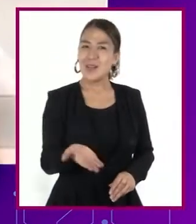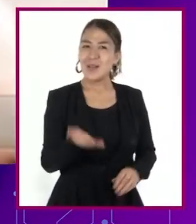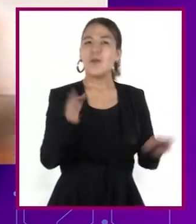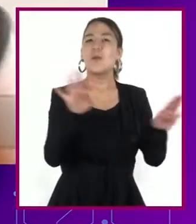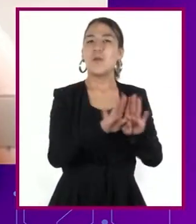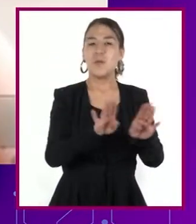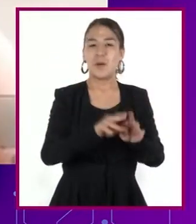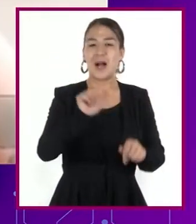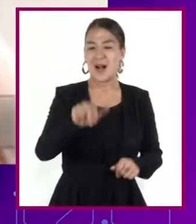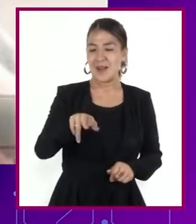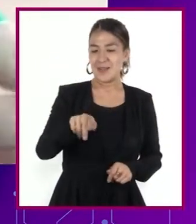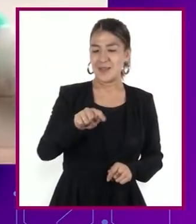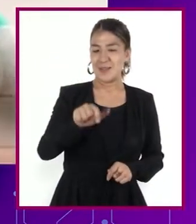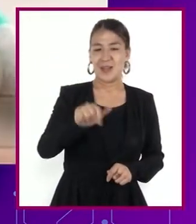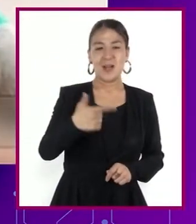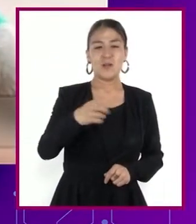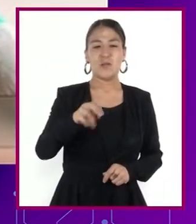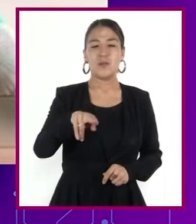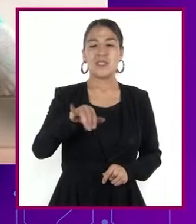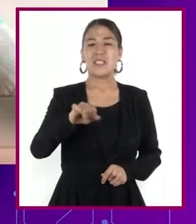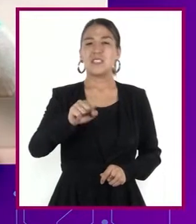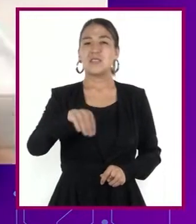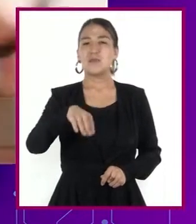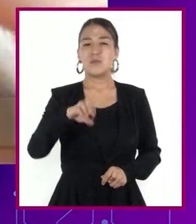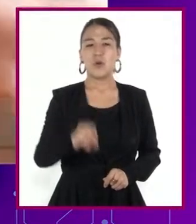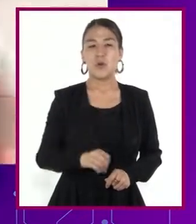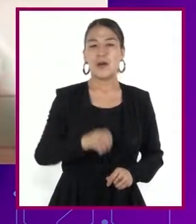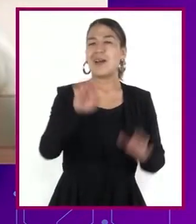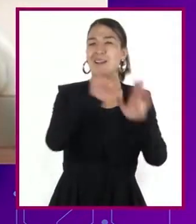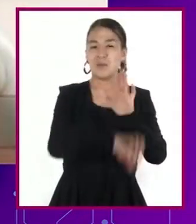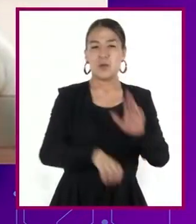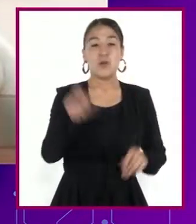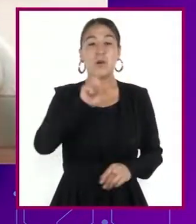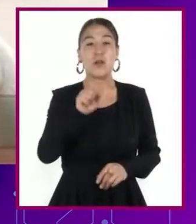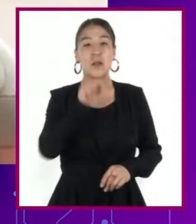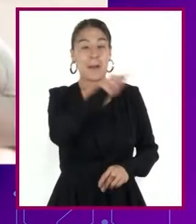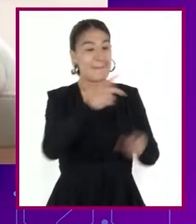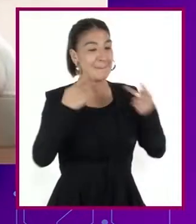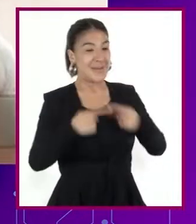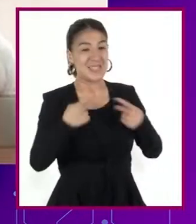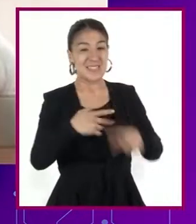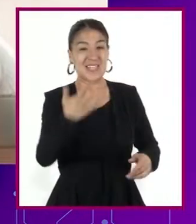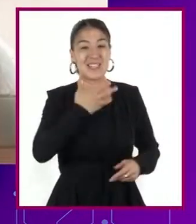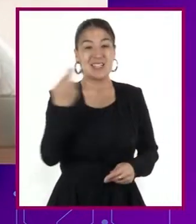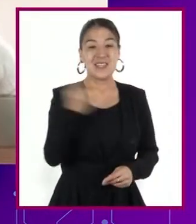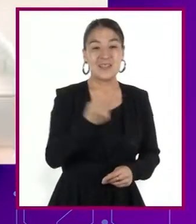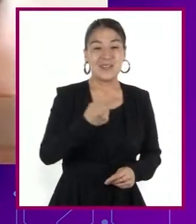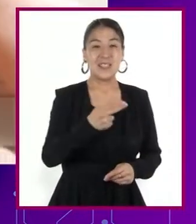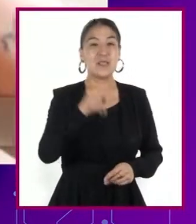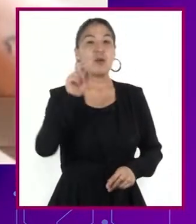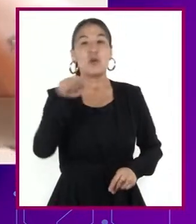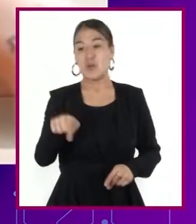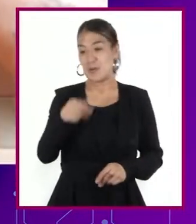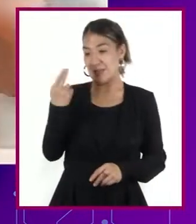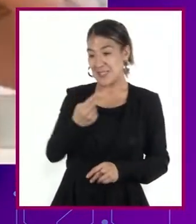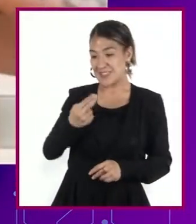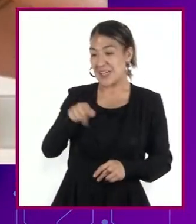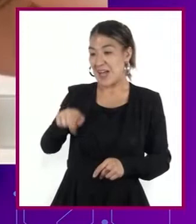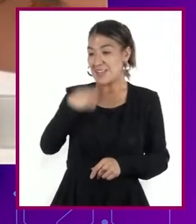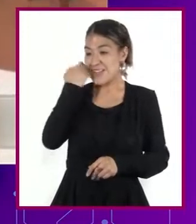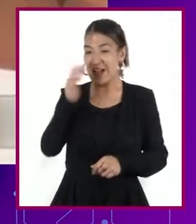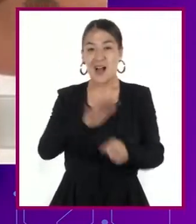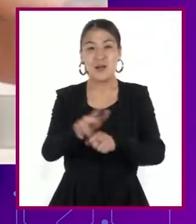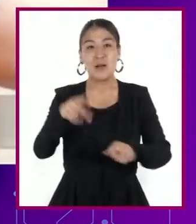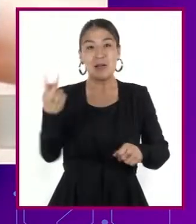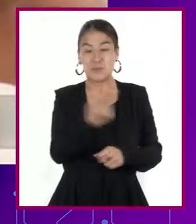es cuando yo tengo necesidades y la otra persona tiene otras necesidades y estas chocan. Y en este choque,